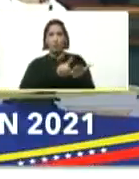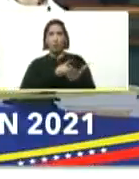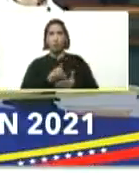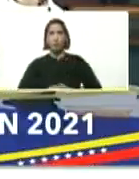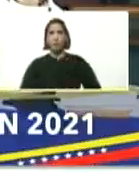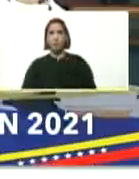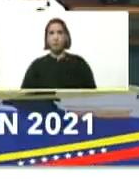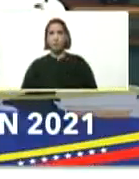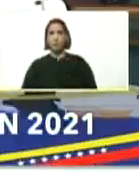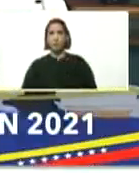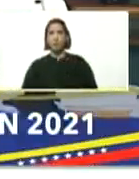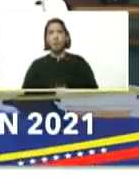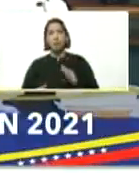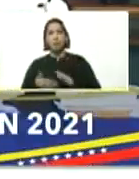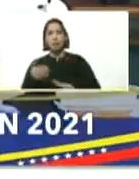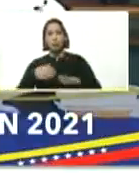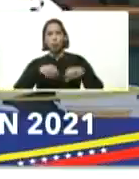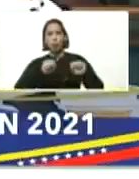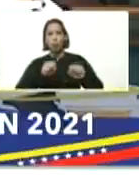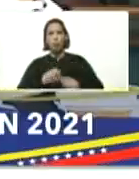Salir de la Colonia.